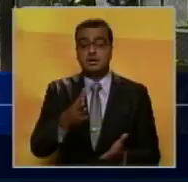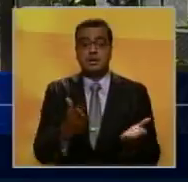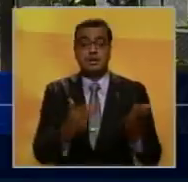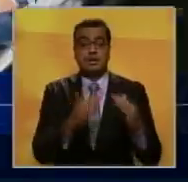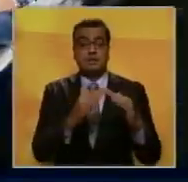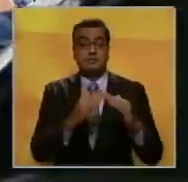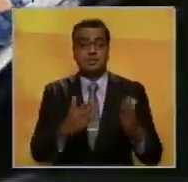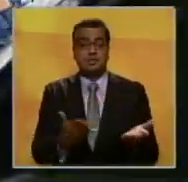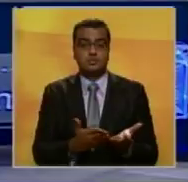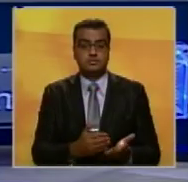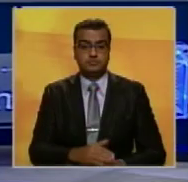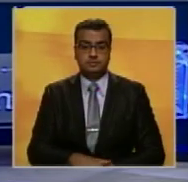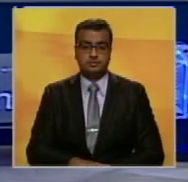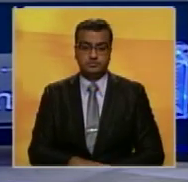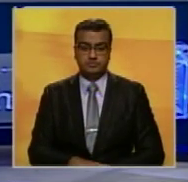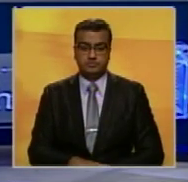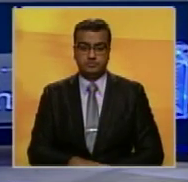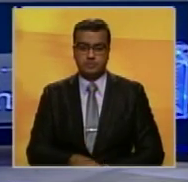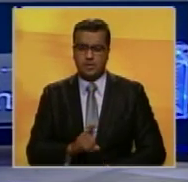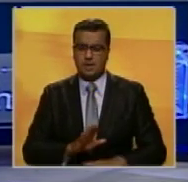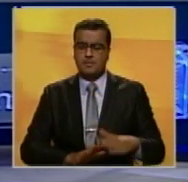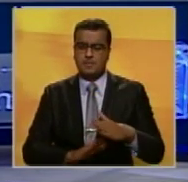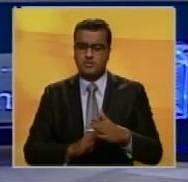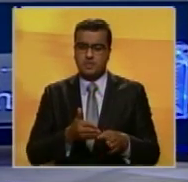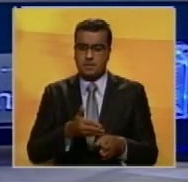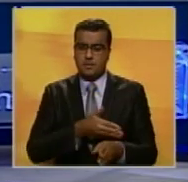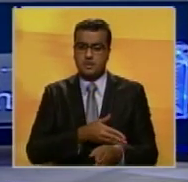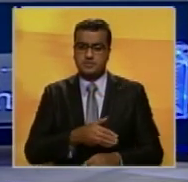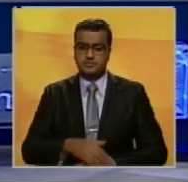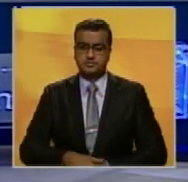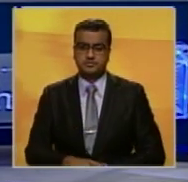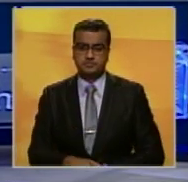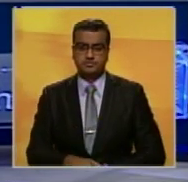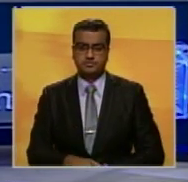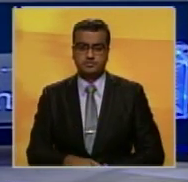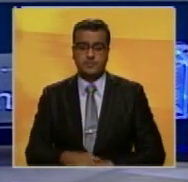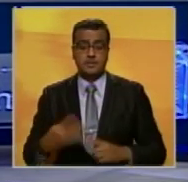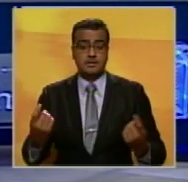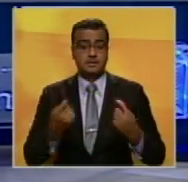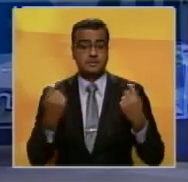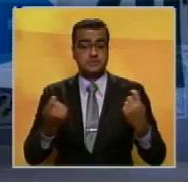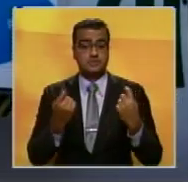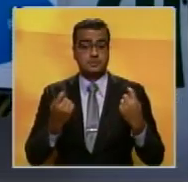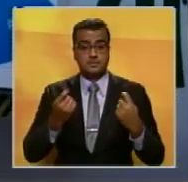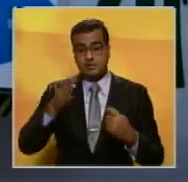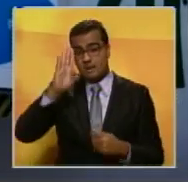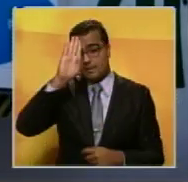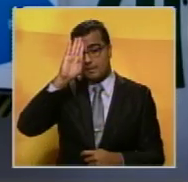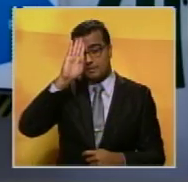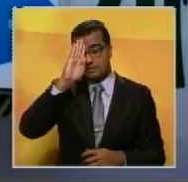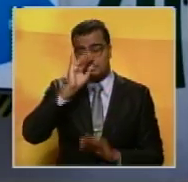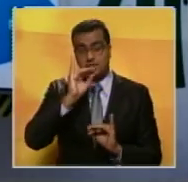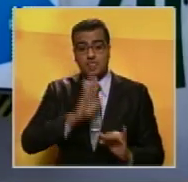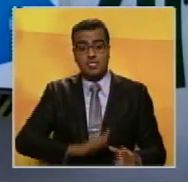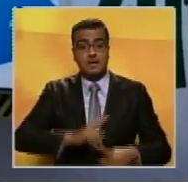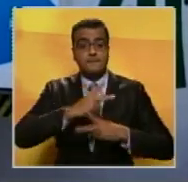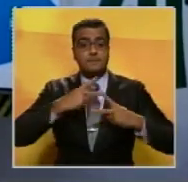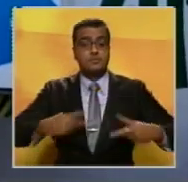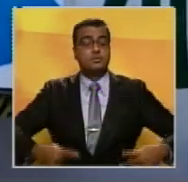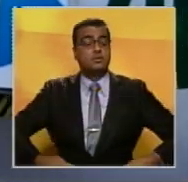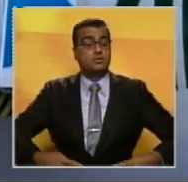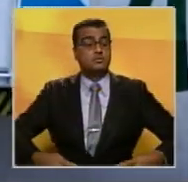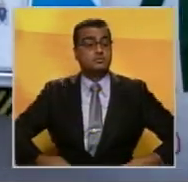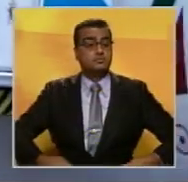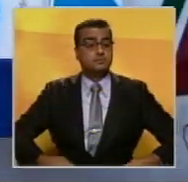estudios. Con esto hacemos una pausa. Al regreso, celebración. El Papa Francisco ya está en Portugal para